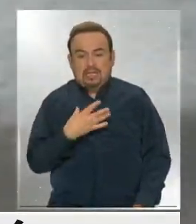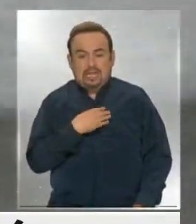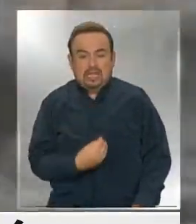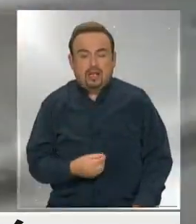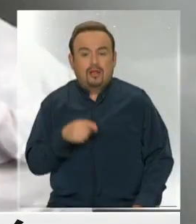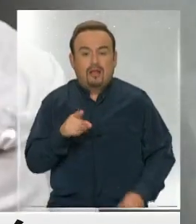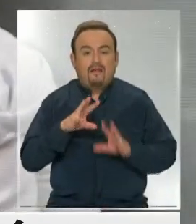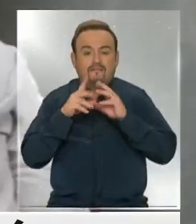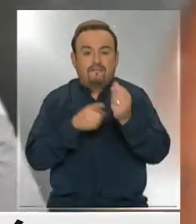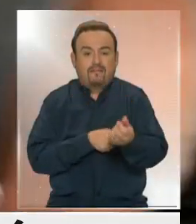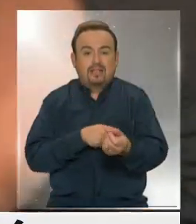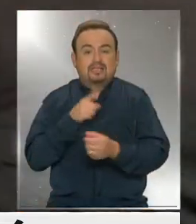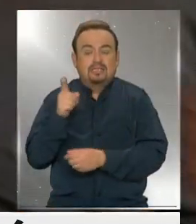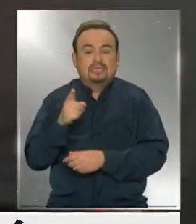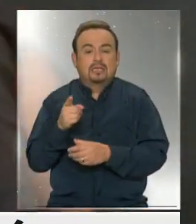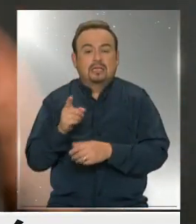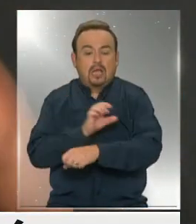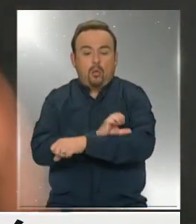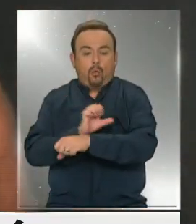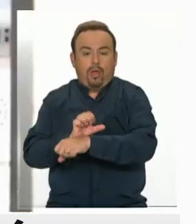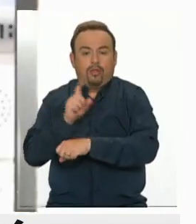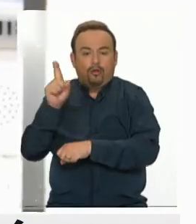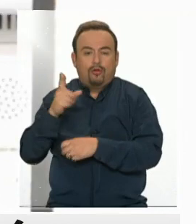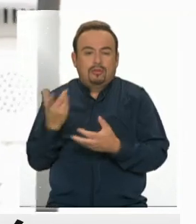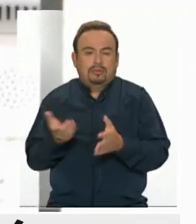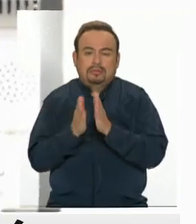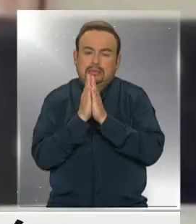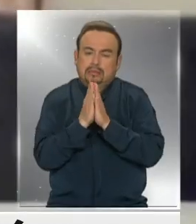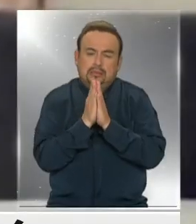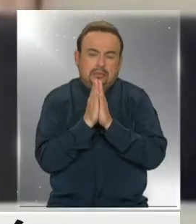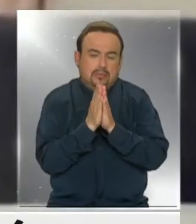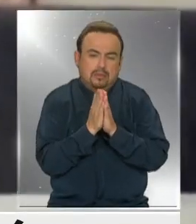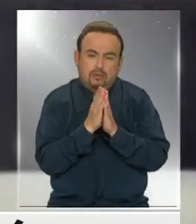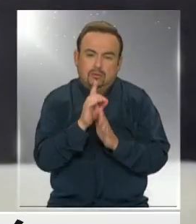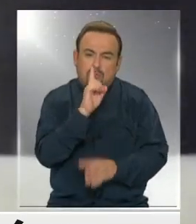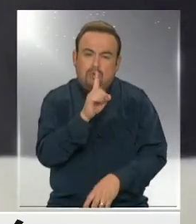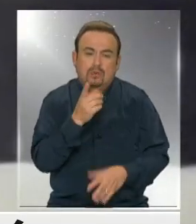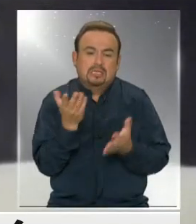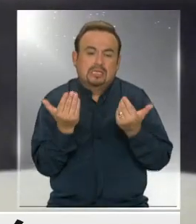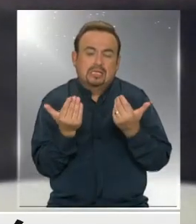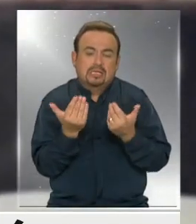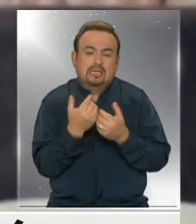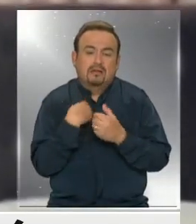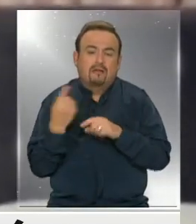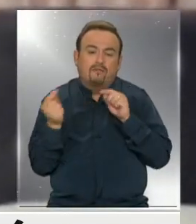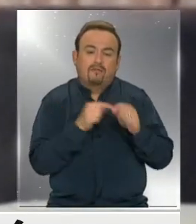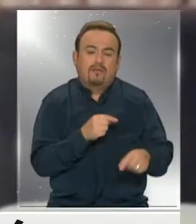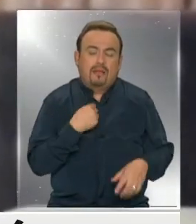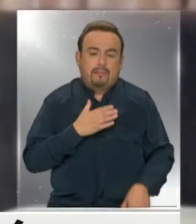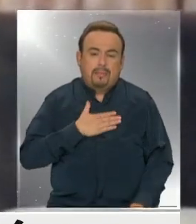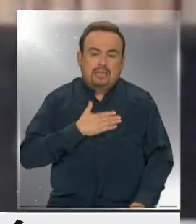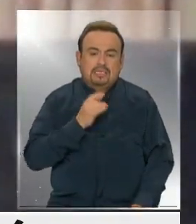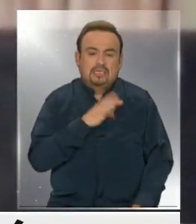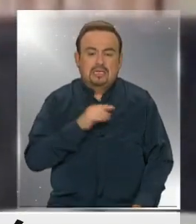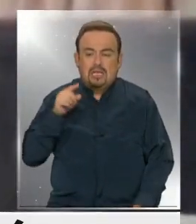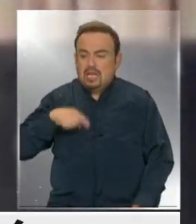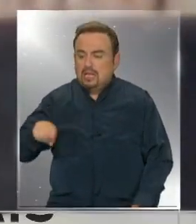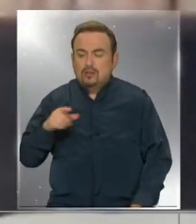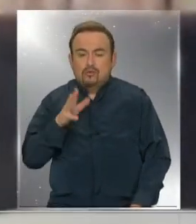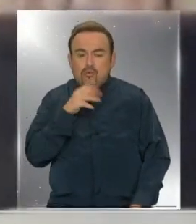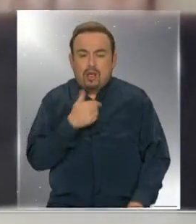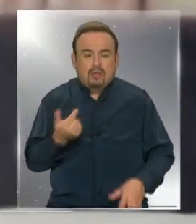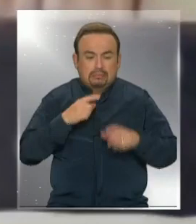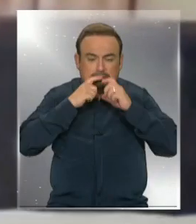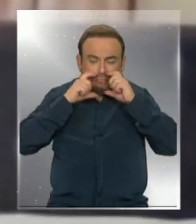una familia chilena atrapada en Ecuador que hoy solo pide una cosa. Necesitamos volver a nuestro país. Aquí no hay insumos